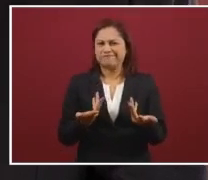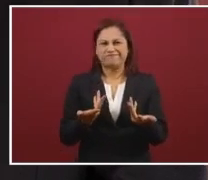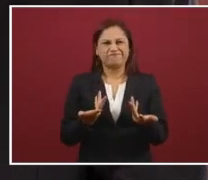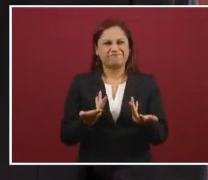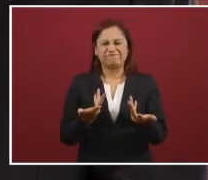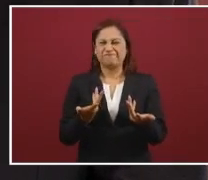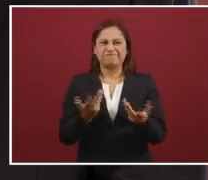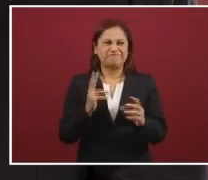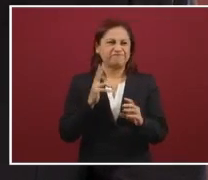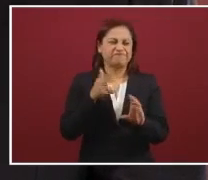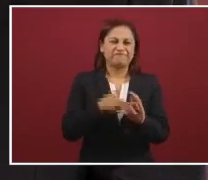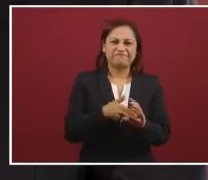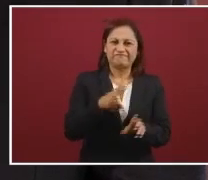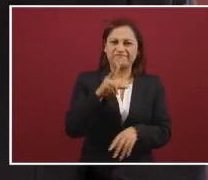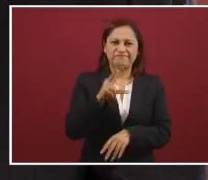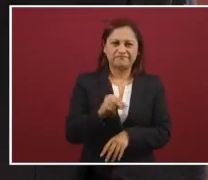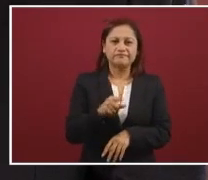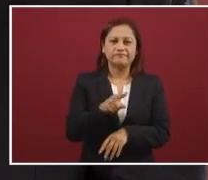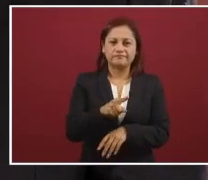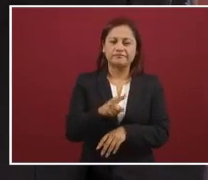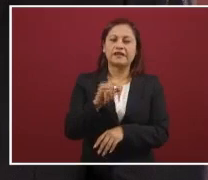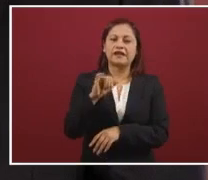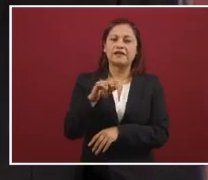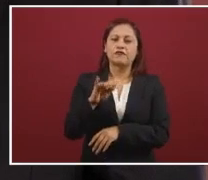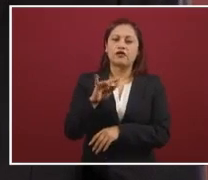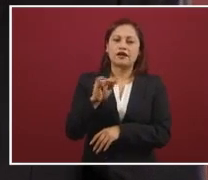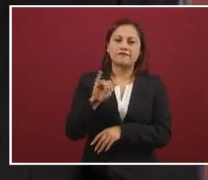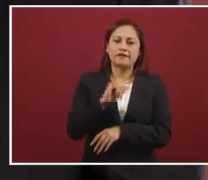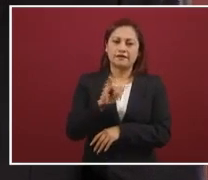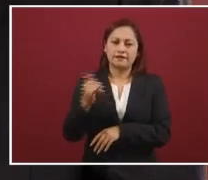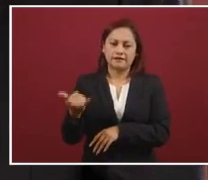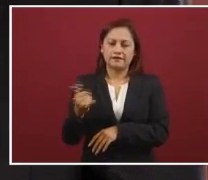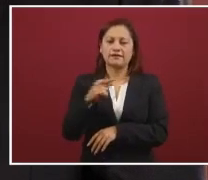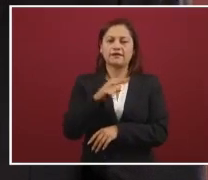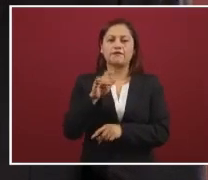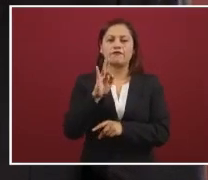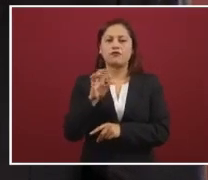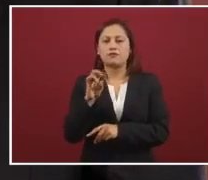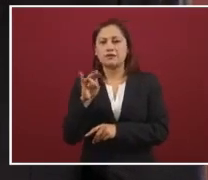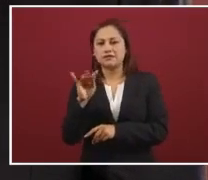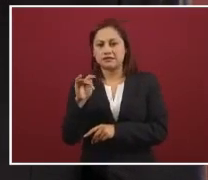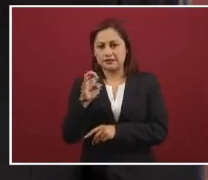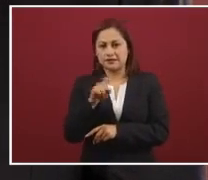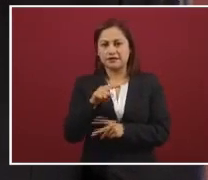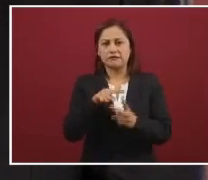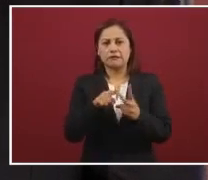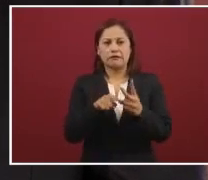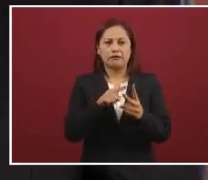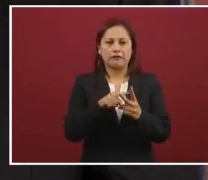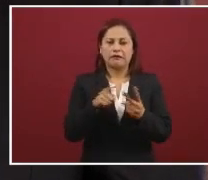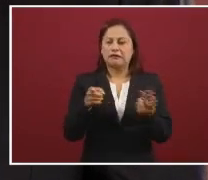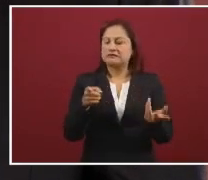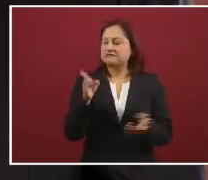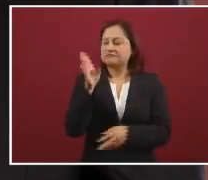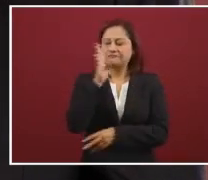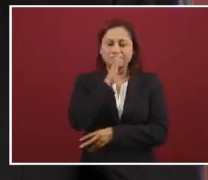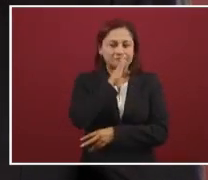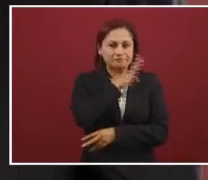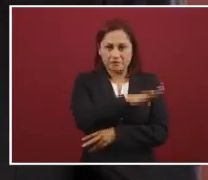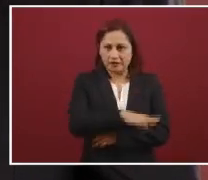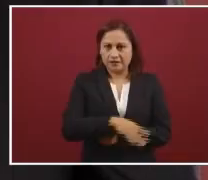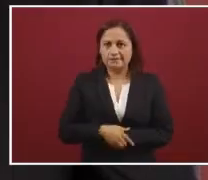al Fobiste, un desastre en este sector. Por